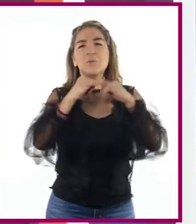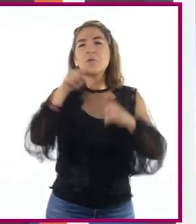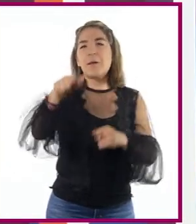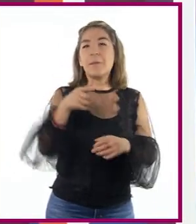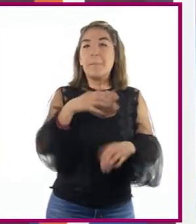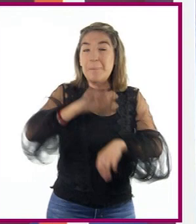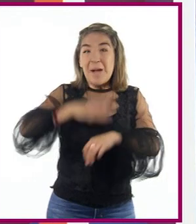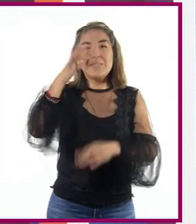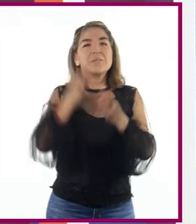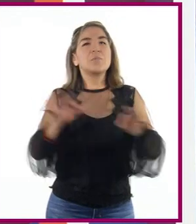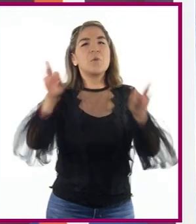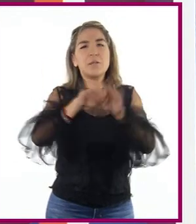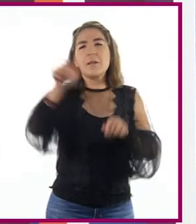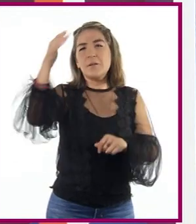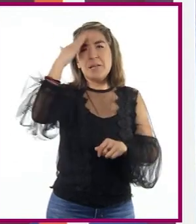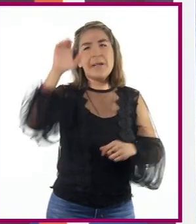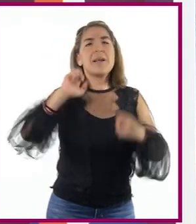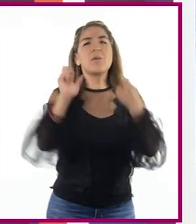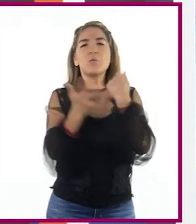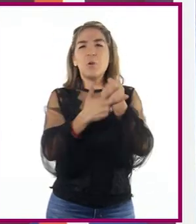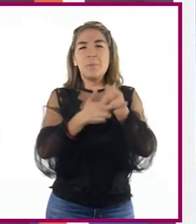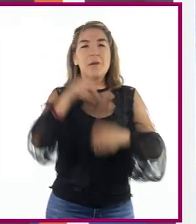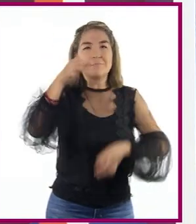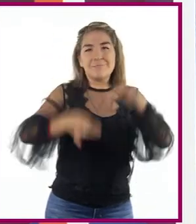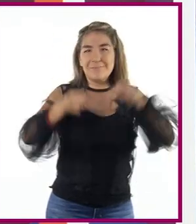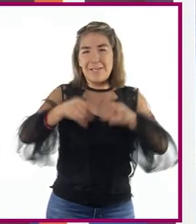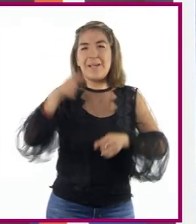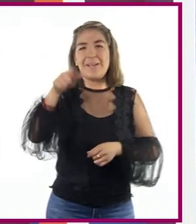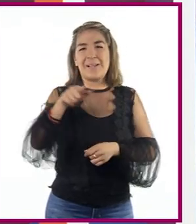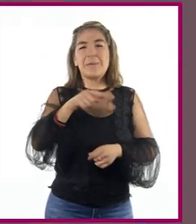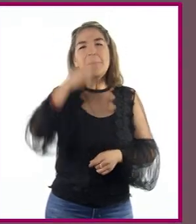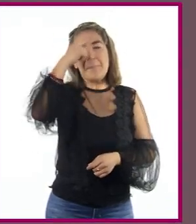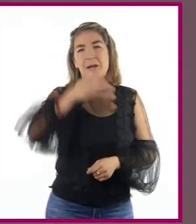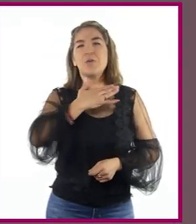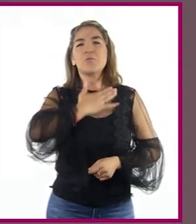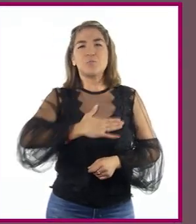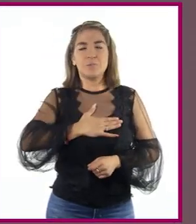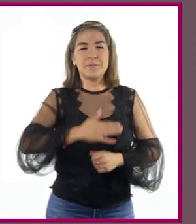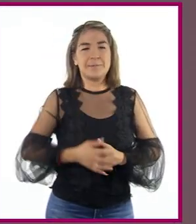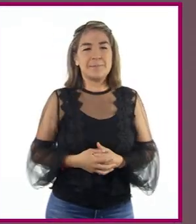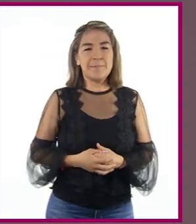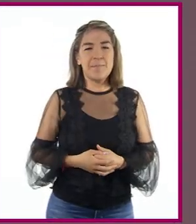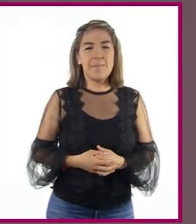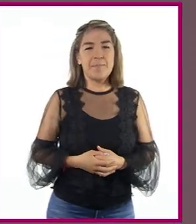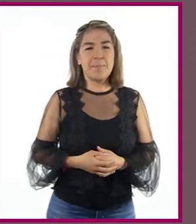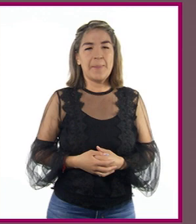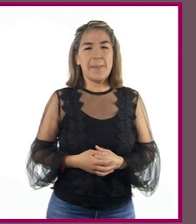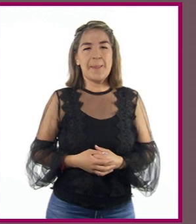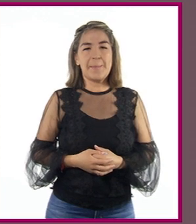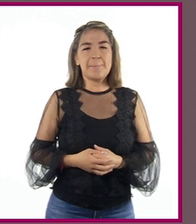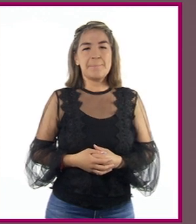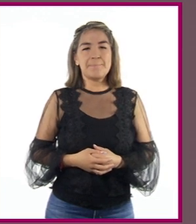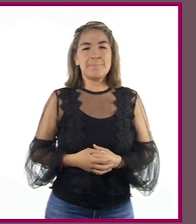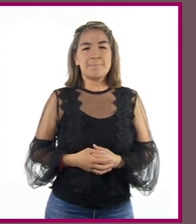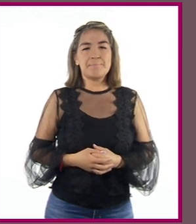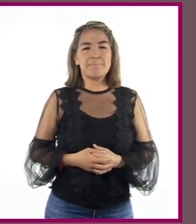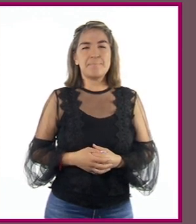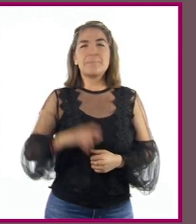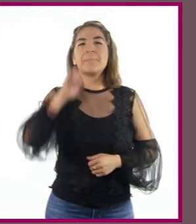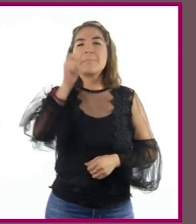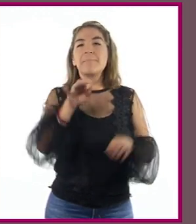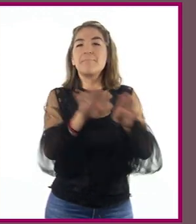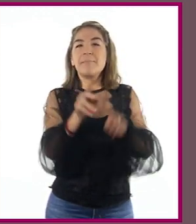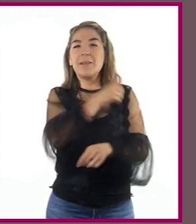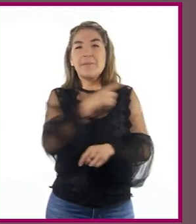en la Unión Europea son el Tribunal de Justicia, cuyo objetivo es supervisar que